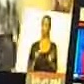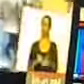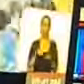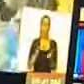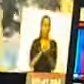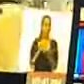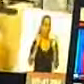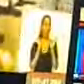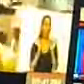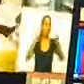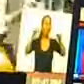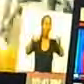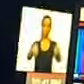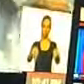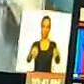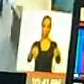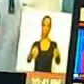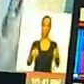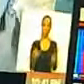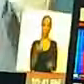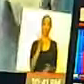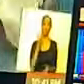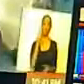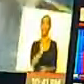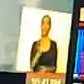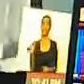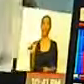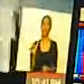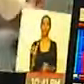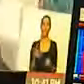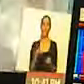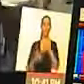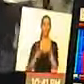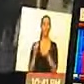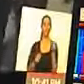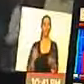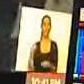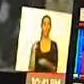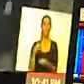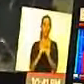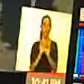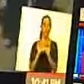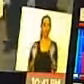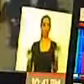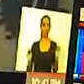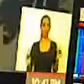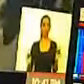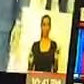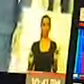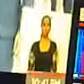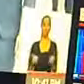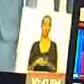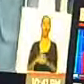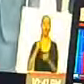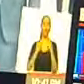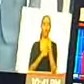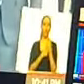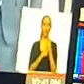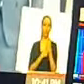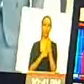Justo ahora, cuando estamos a poco más de una semana en la que va a ser la primera convocatoria de Juan Guaidó, puede haber